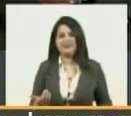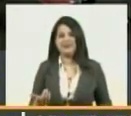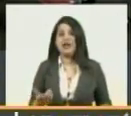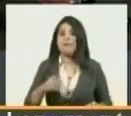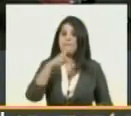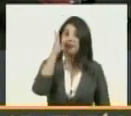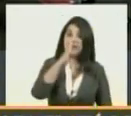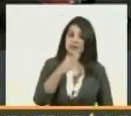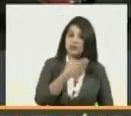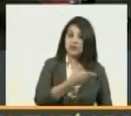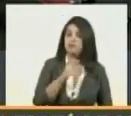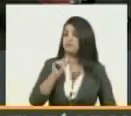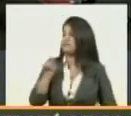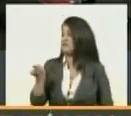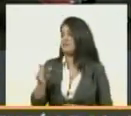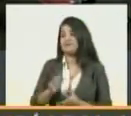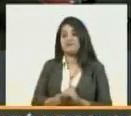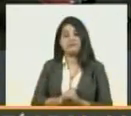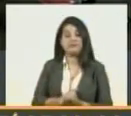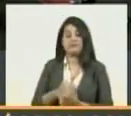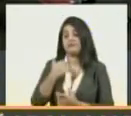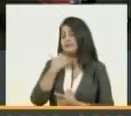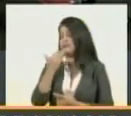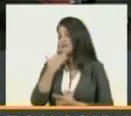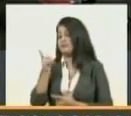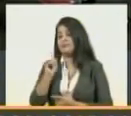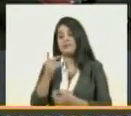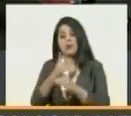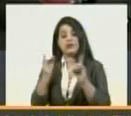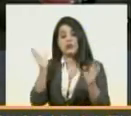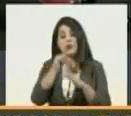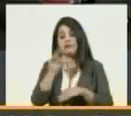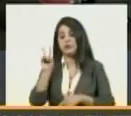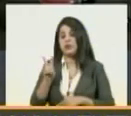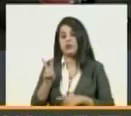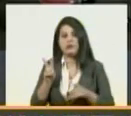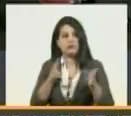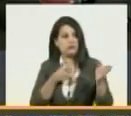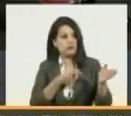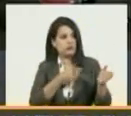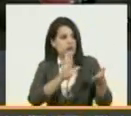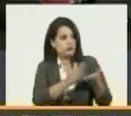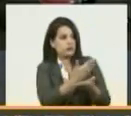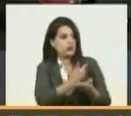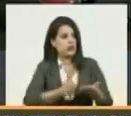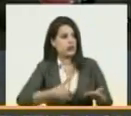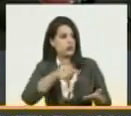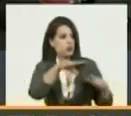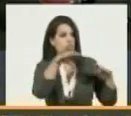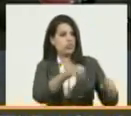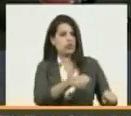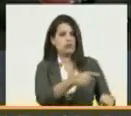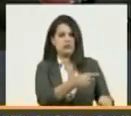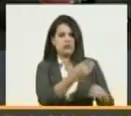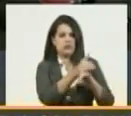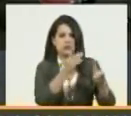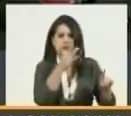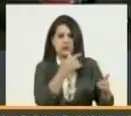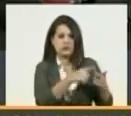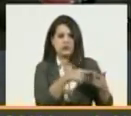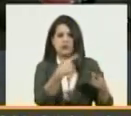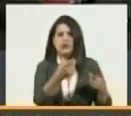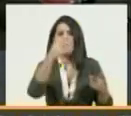Brasil, acusando de deficiencia de democracia a Venezuela. México, hablando, o sea, el país